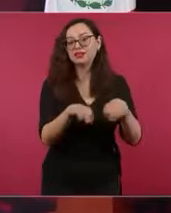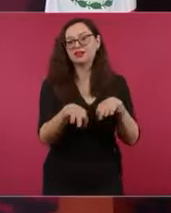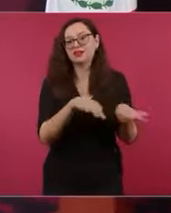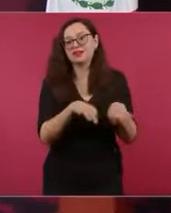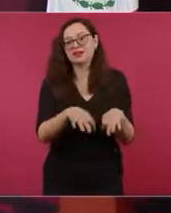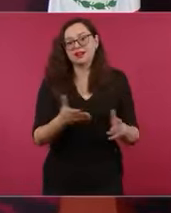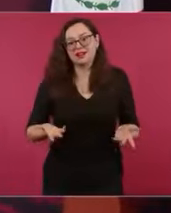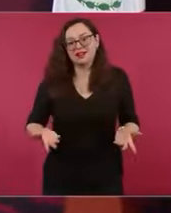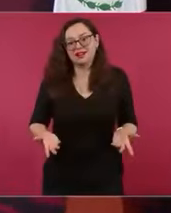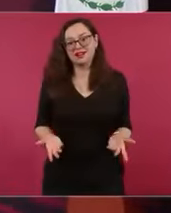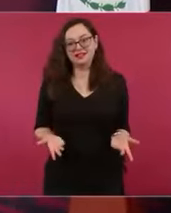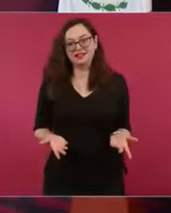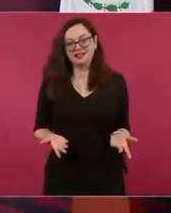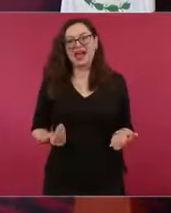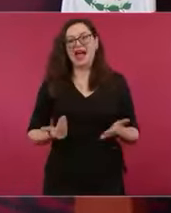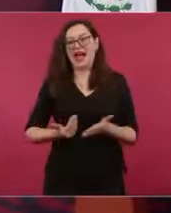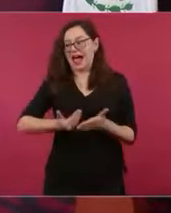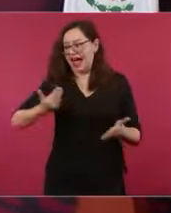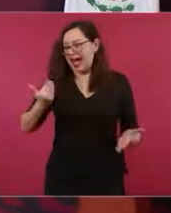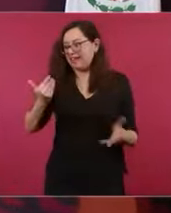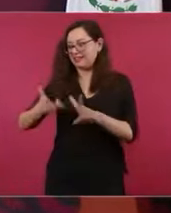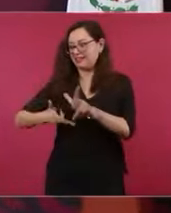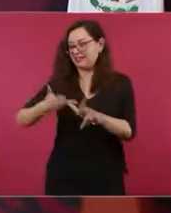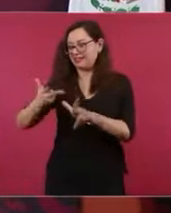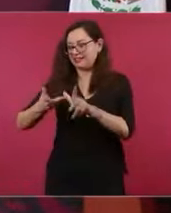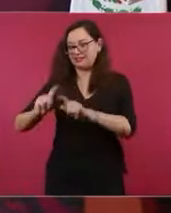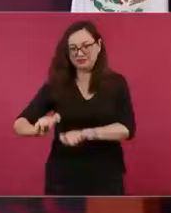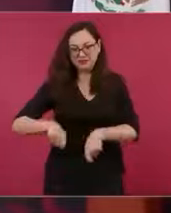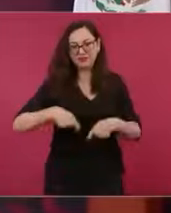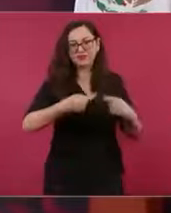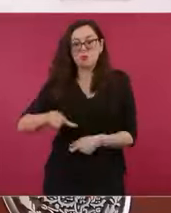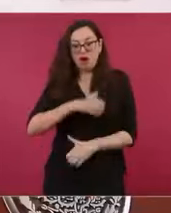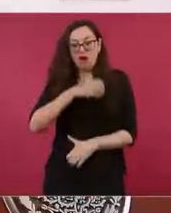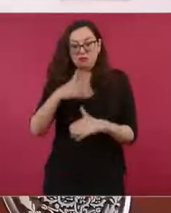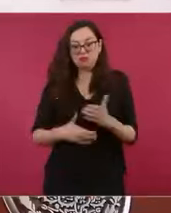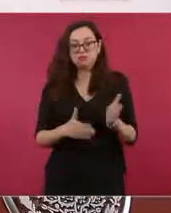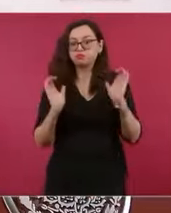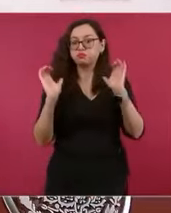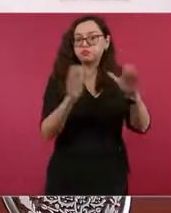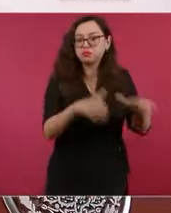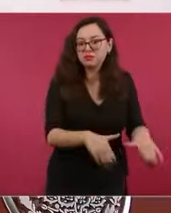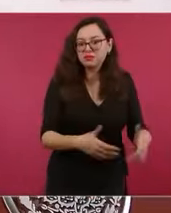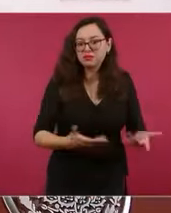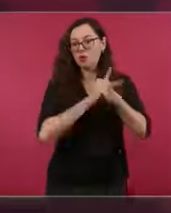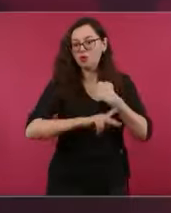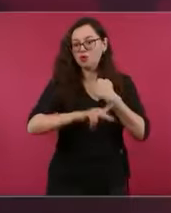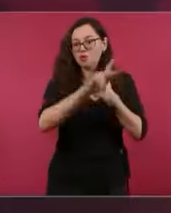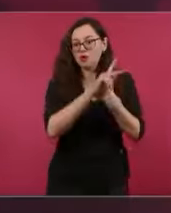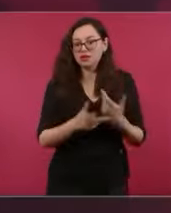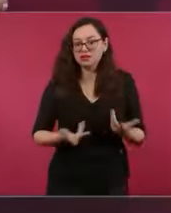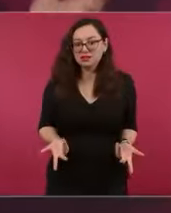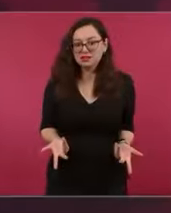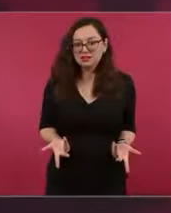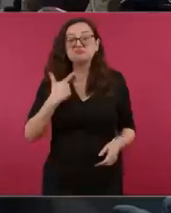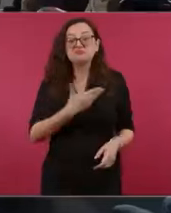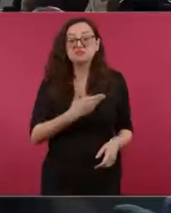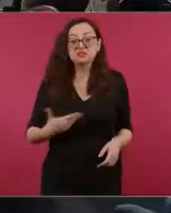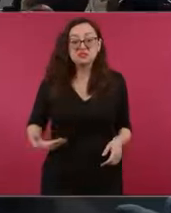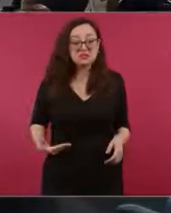empresa que se benefició con la privatización de los ferrocarriles, una empresa extranjera, y así